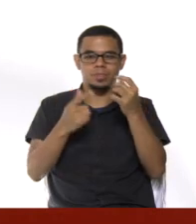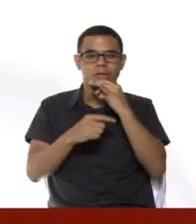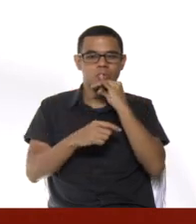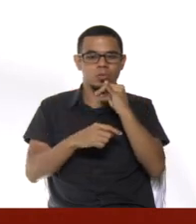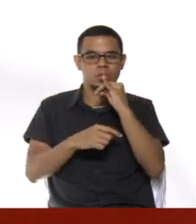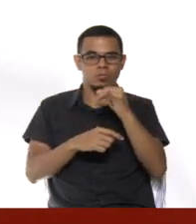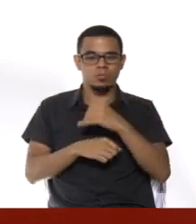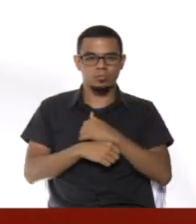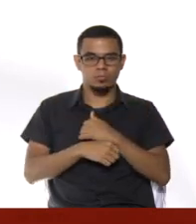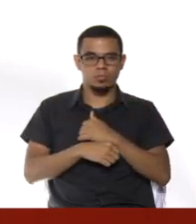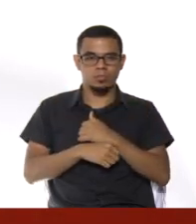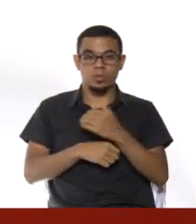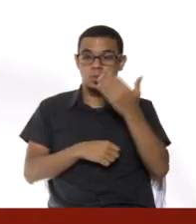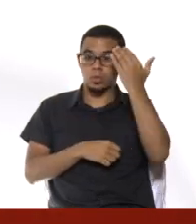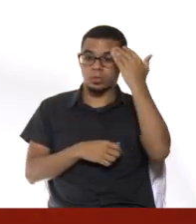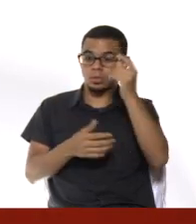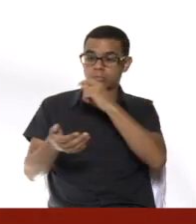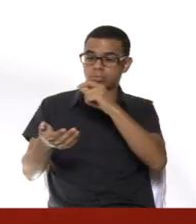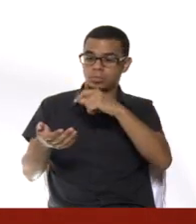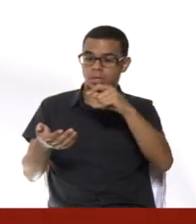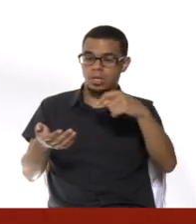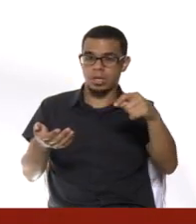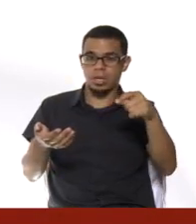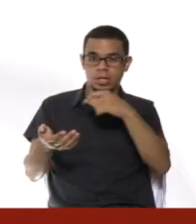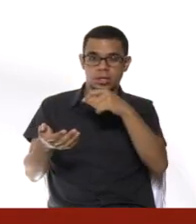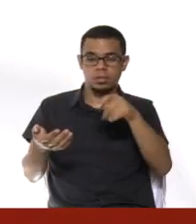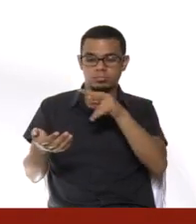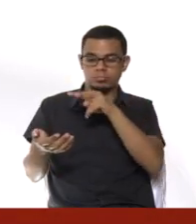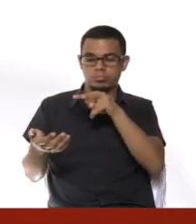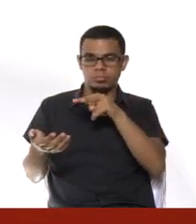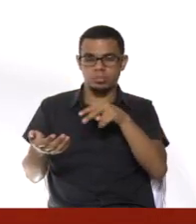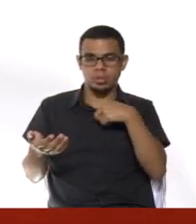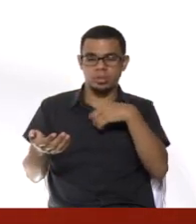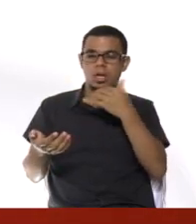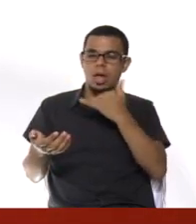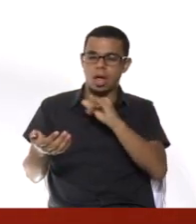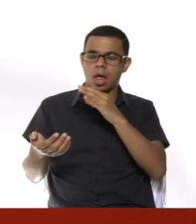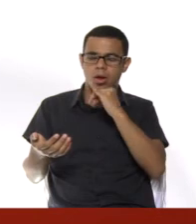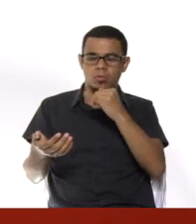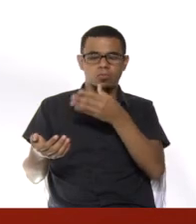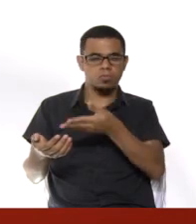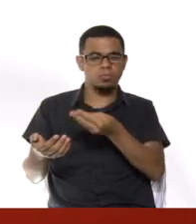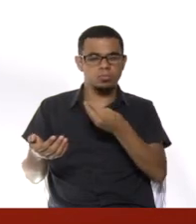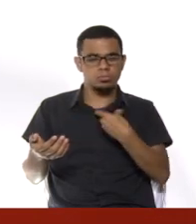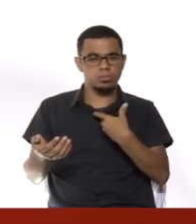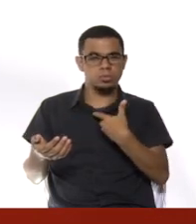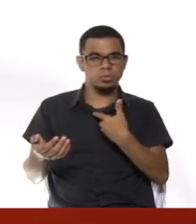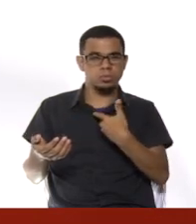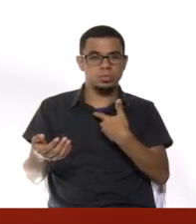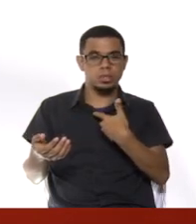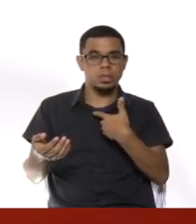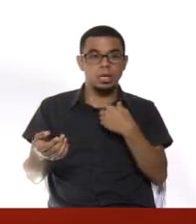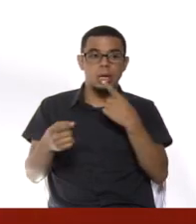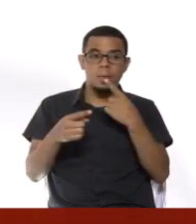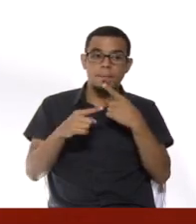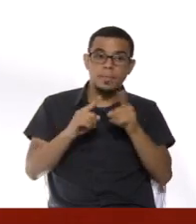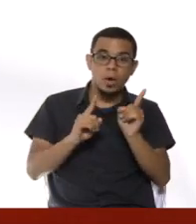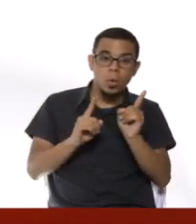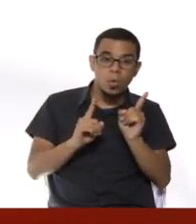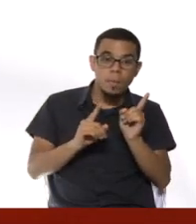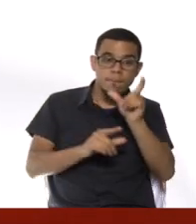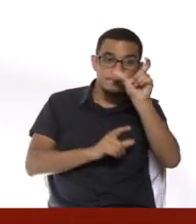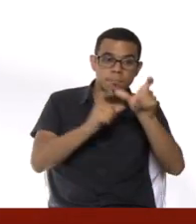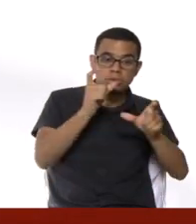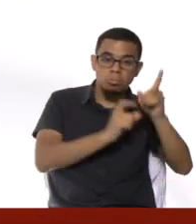los que sabemos leer y escribir podemos tener acceso a la información. Todo aquel que no haya adquirido todavía